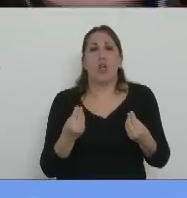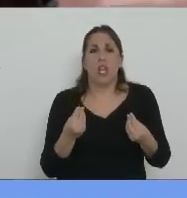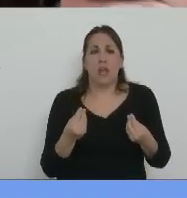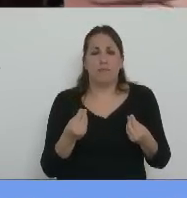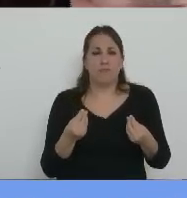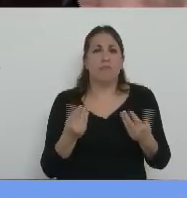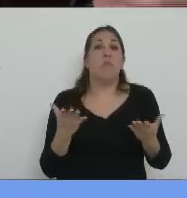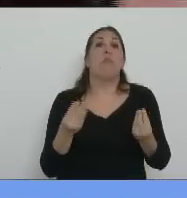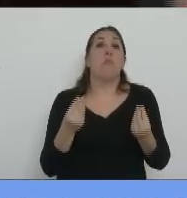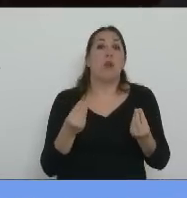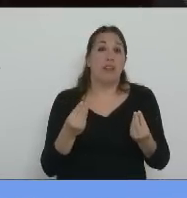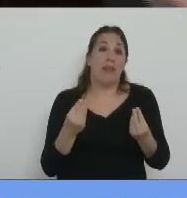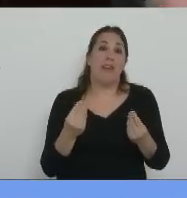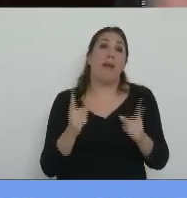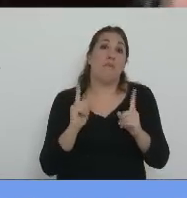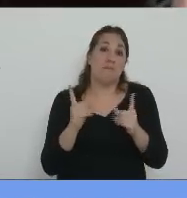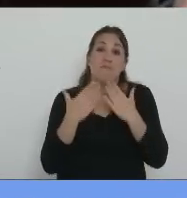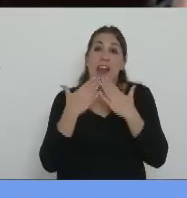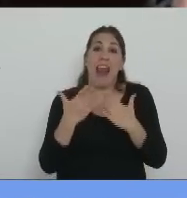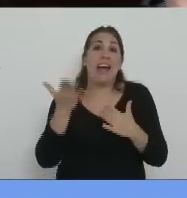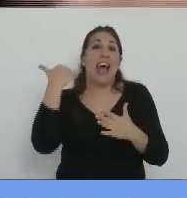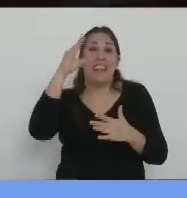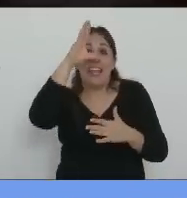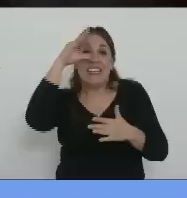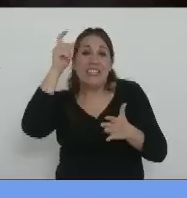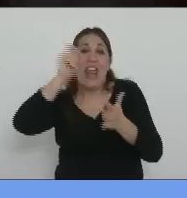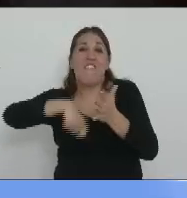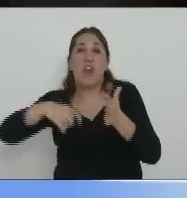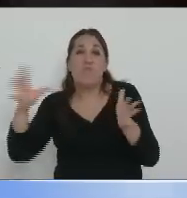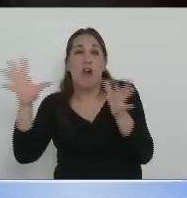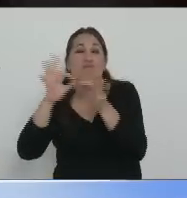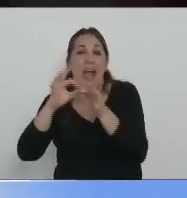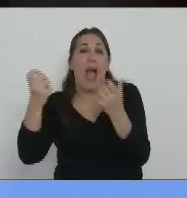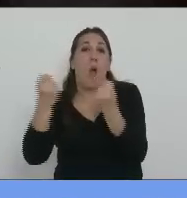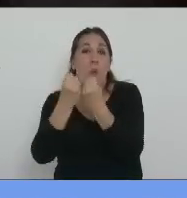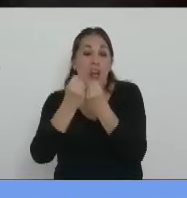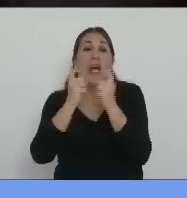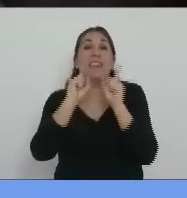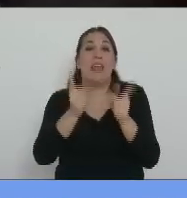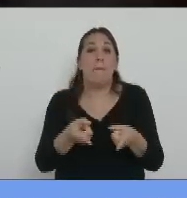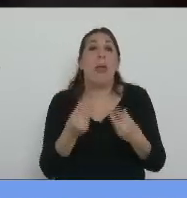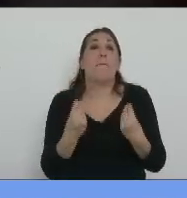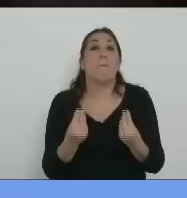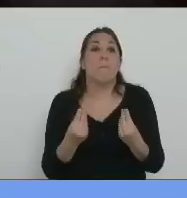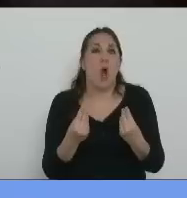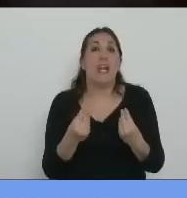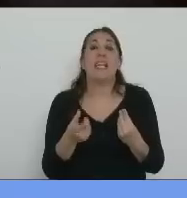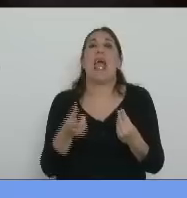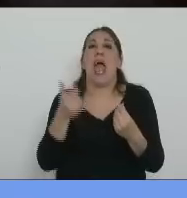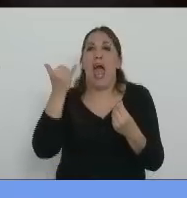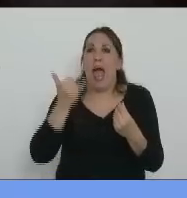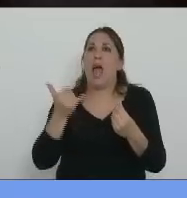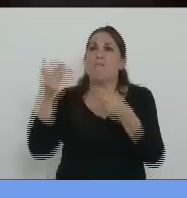gracias a ese acuerdo que se ha firmado cristina kirchner y además porque se venía esa información y